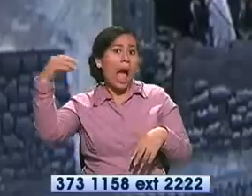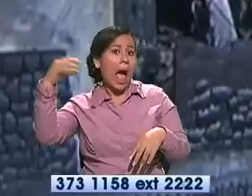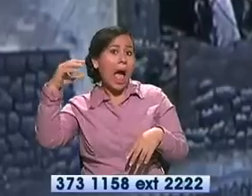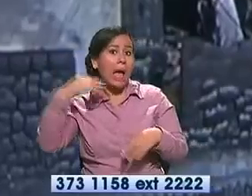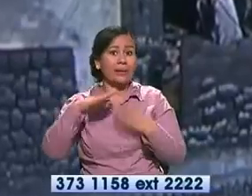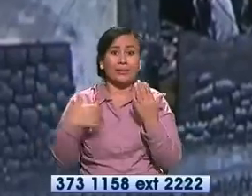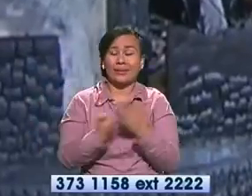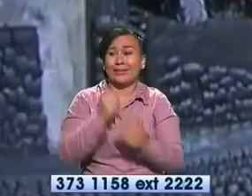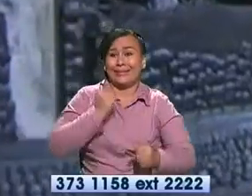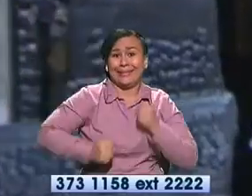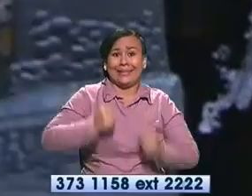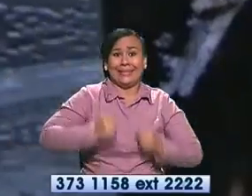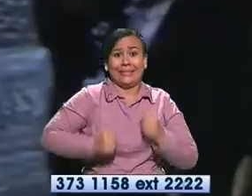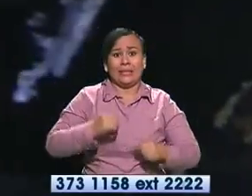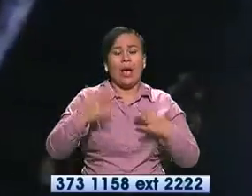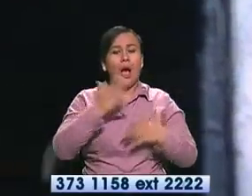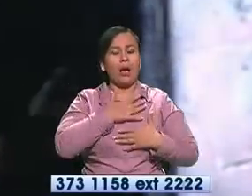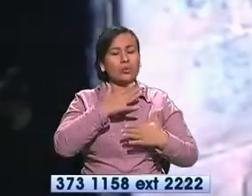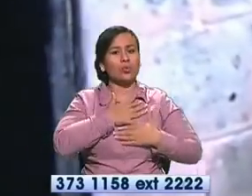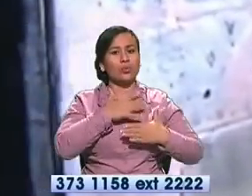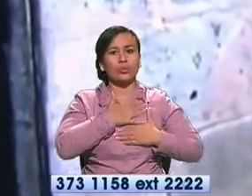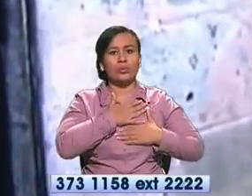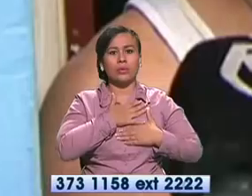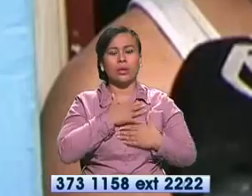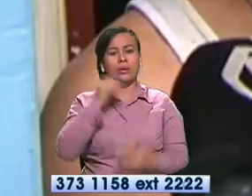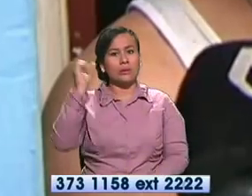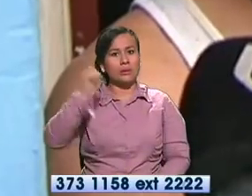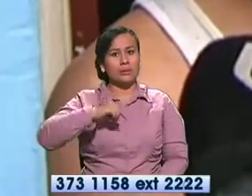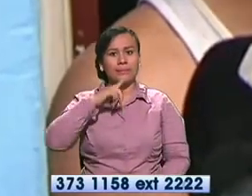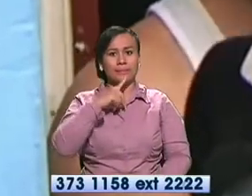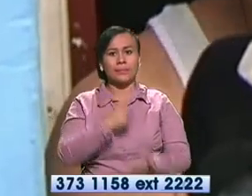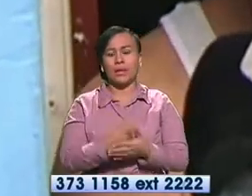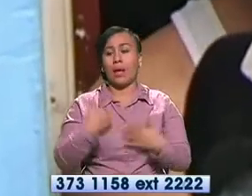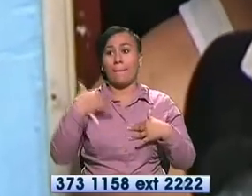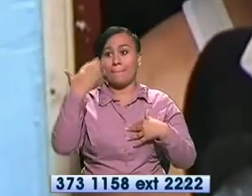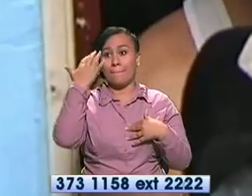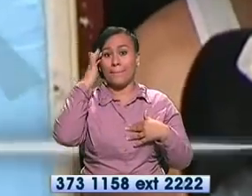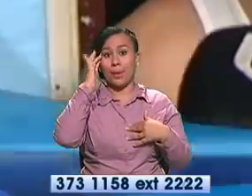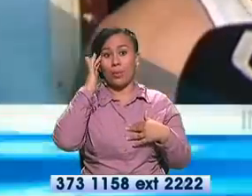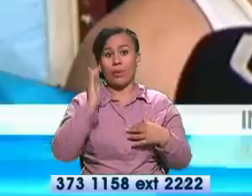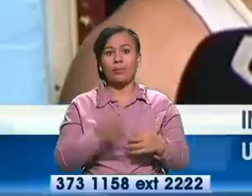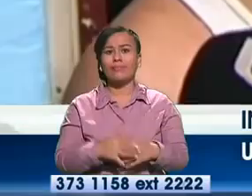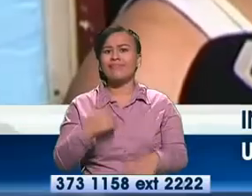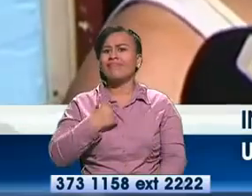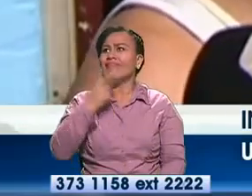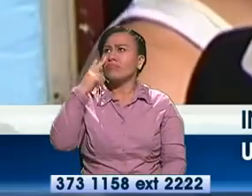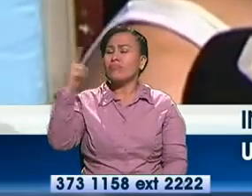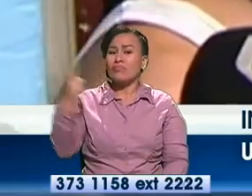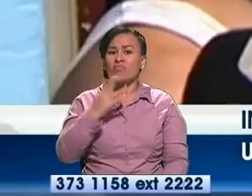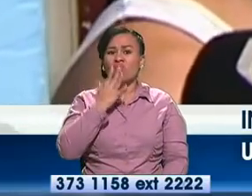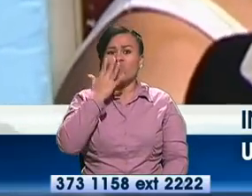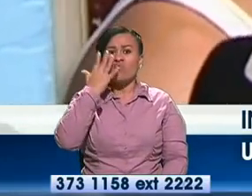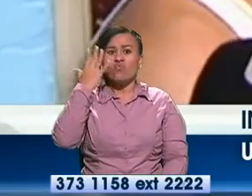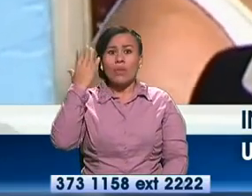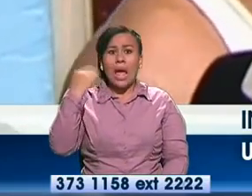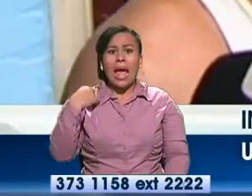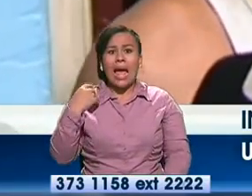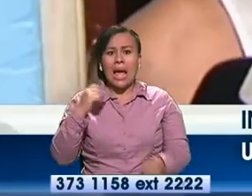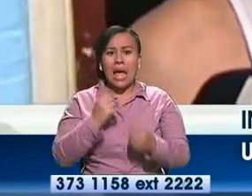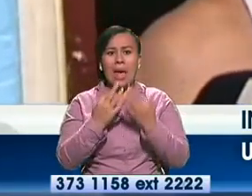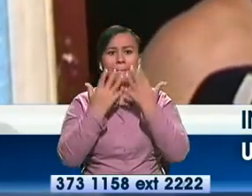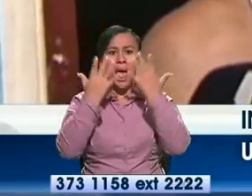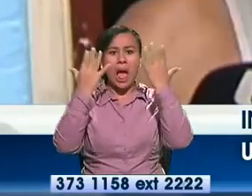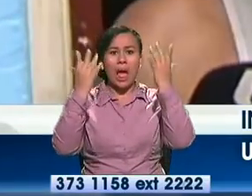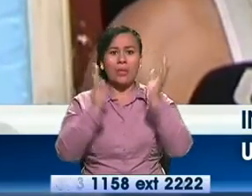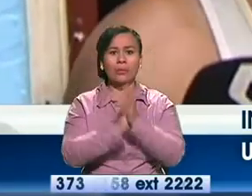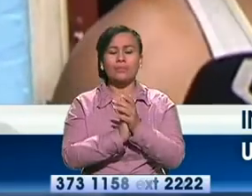de sus hogares. Yo creía que tenía unos patacones ahí en la... Se me están quemando. Y cuando veo el humo acá arriba, estoy lleno